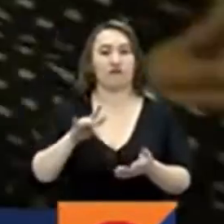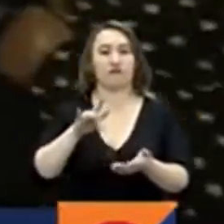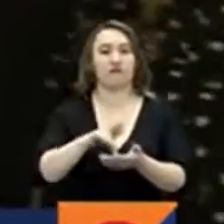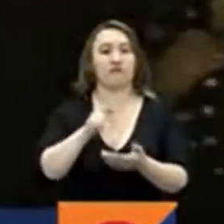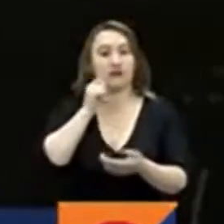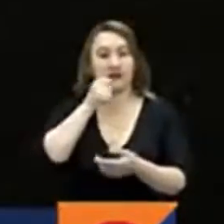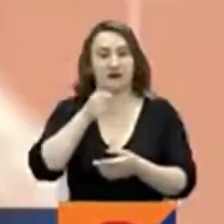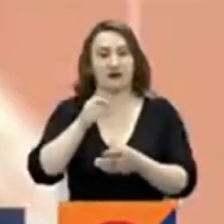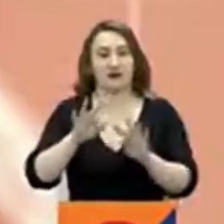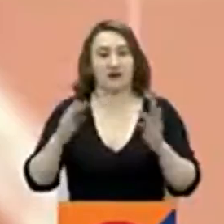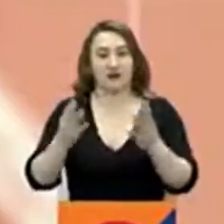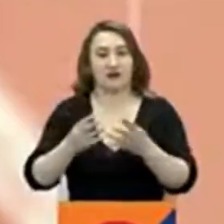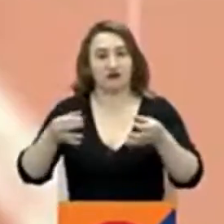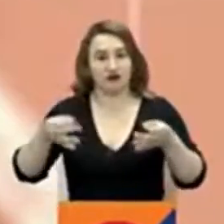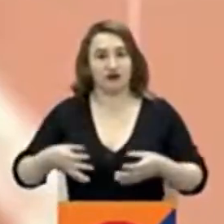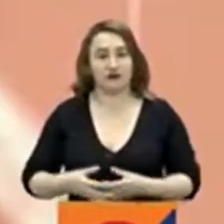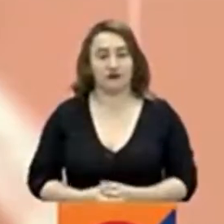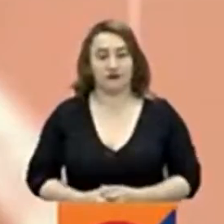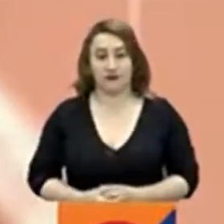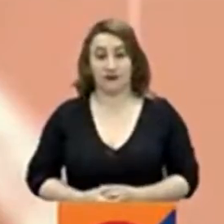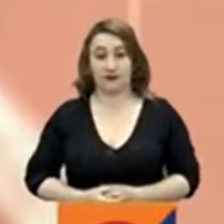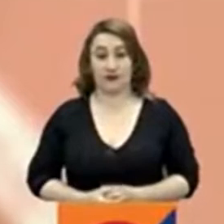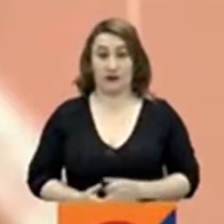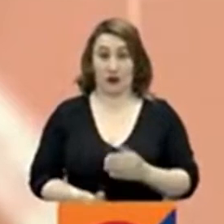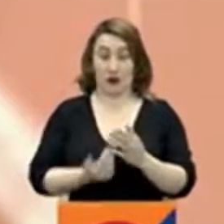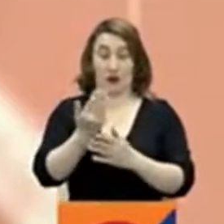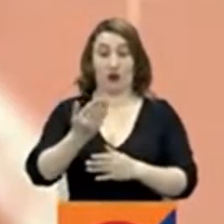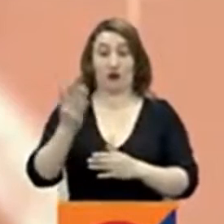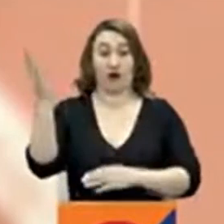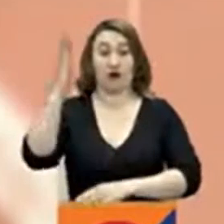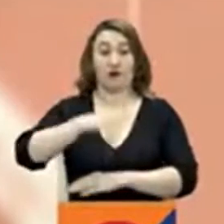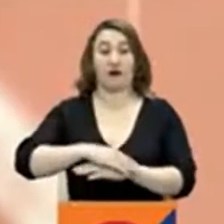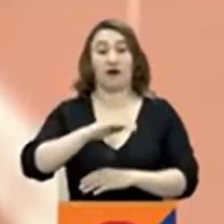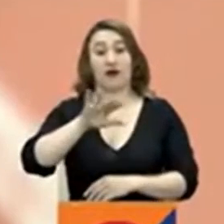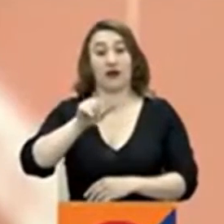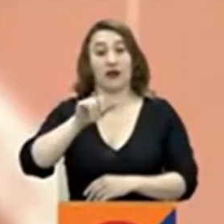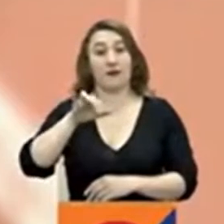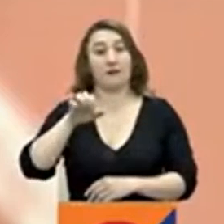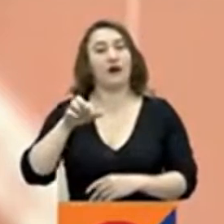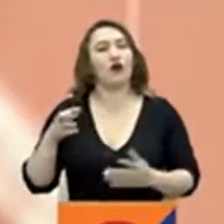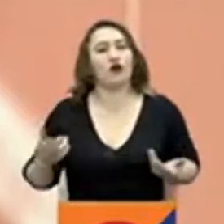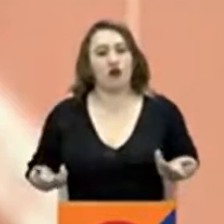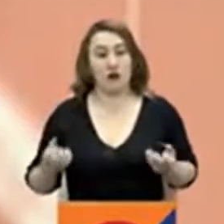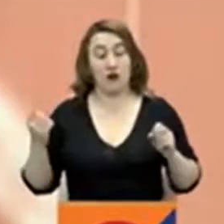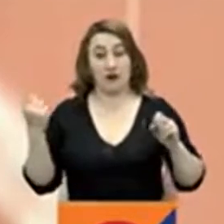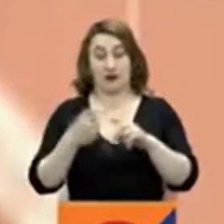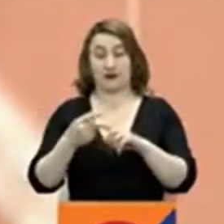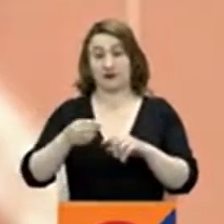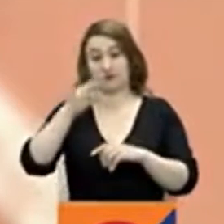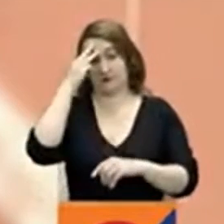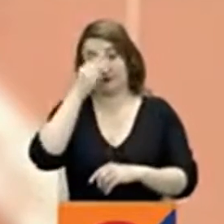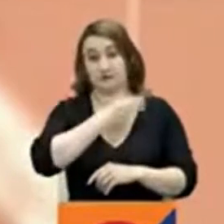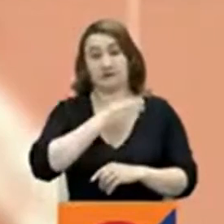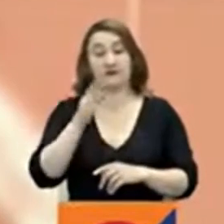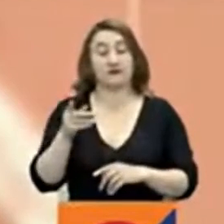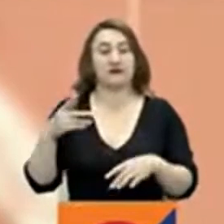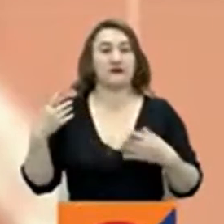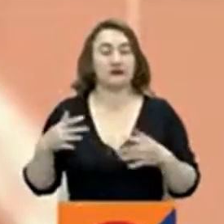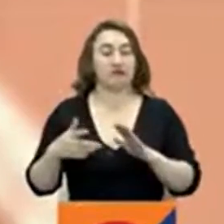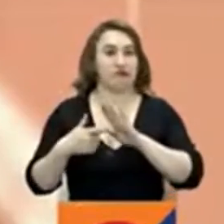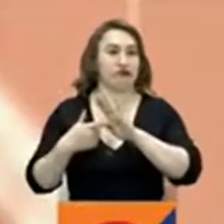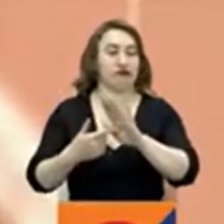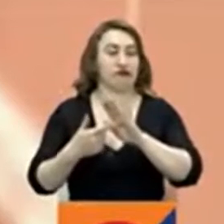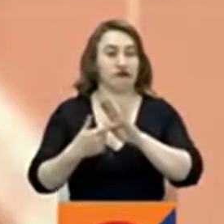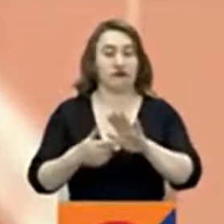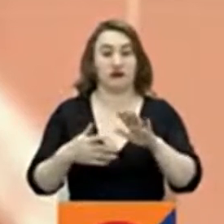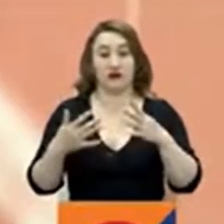mañana. Una nueva jornada de la JEP con exintegrantes del Batallón de la Popa sigue destapando detalles de los